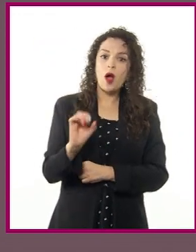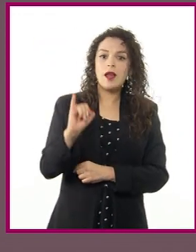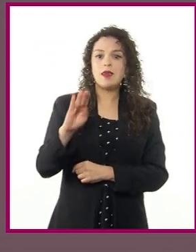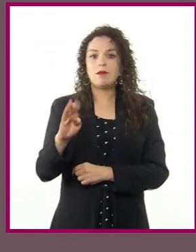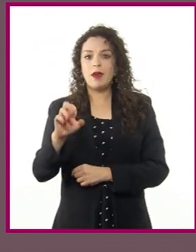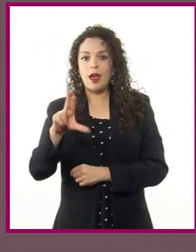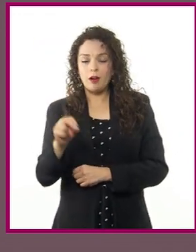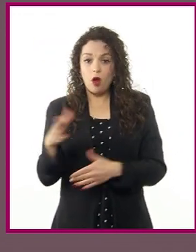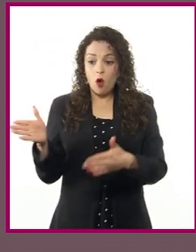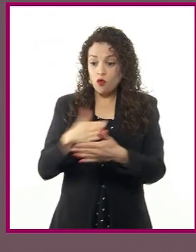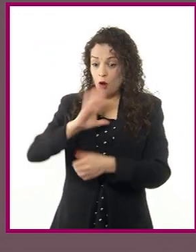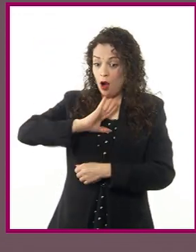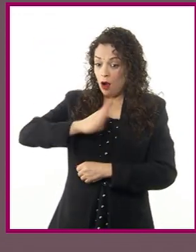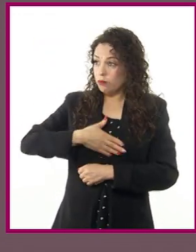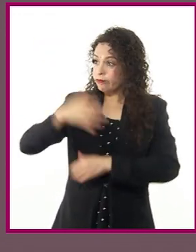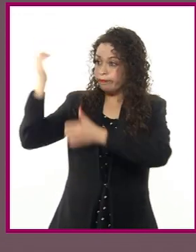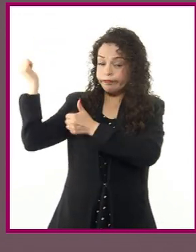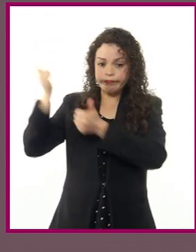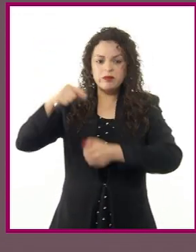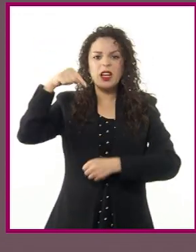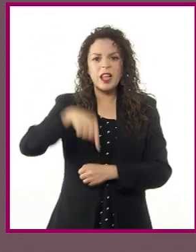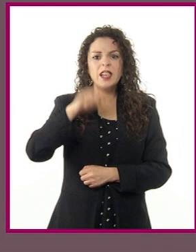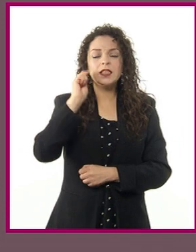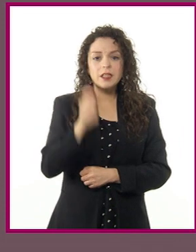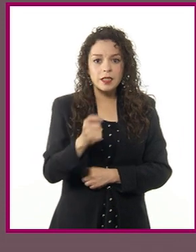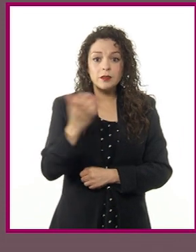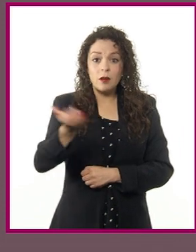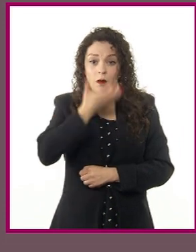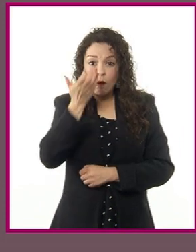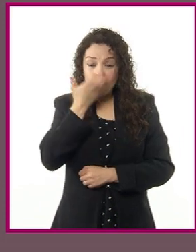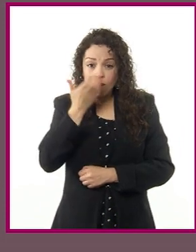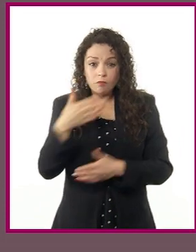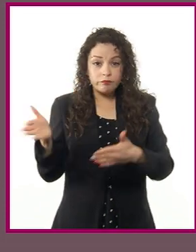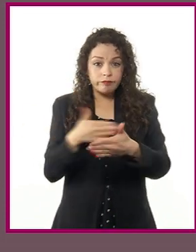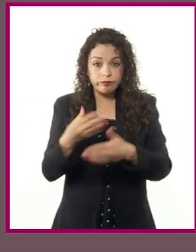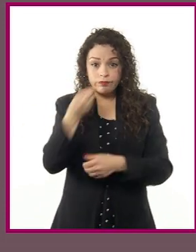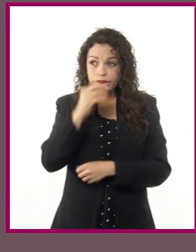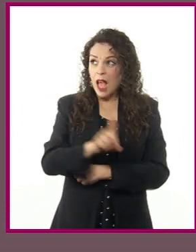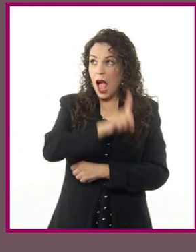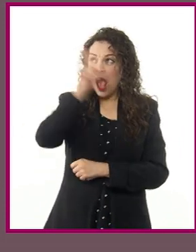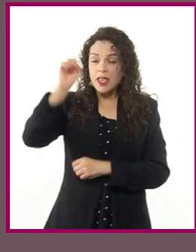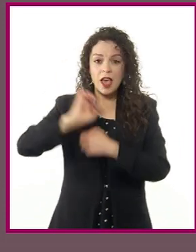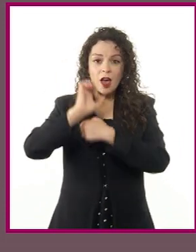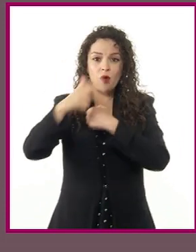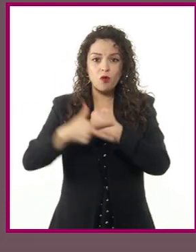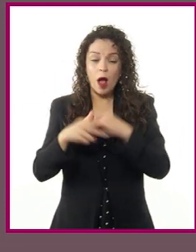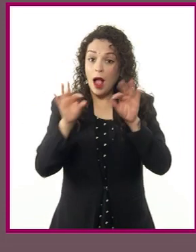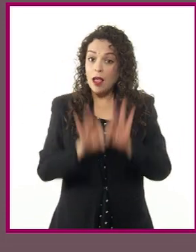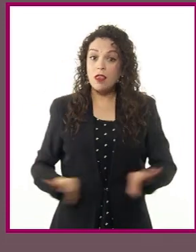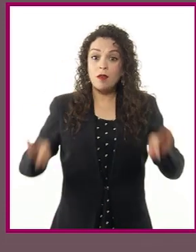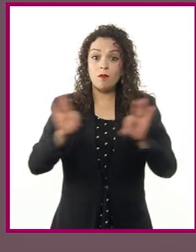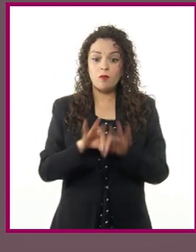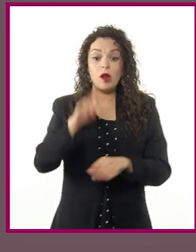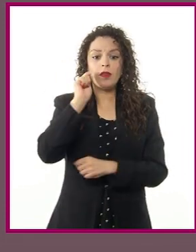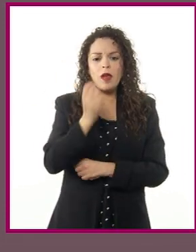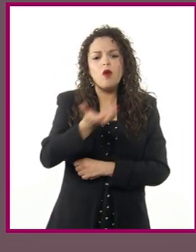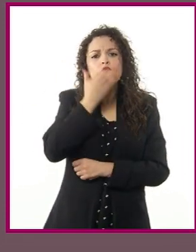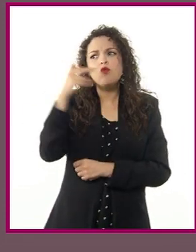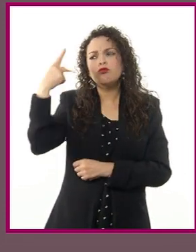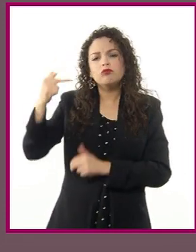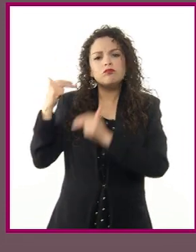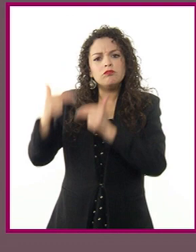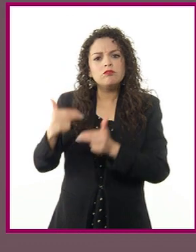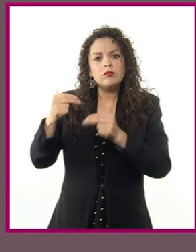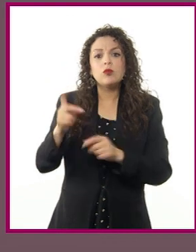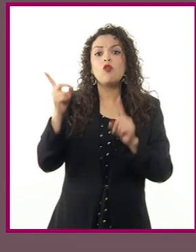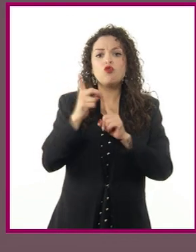cocina española trajo a México buena parte de las tradiciones culinarias europeas, con una importante dosis de hábitos provenientes del norte